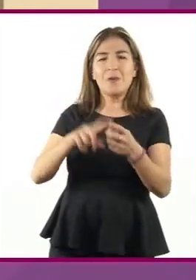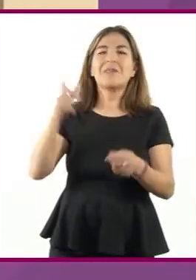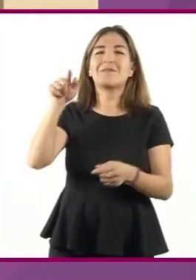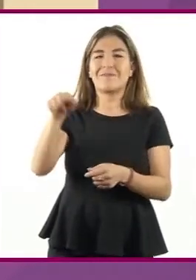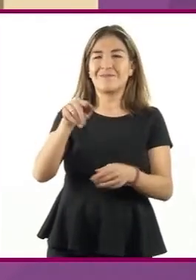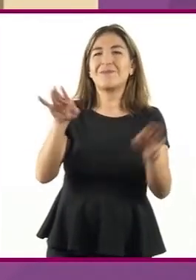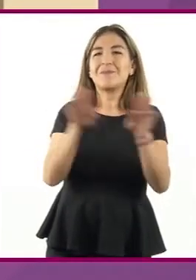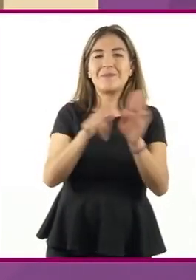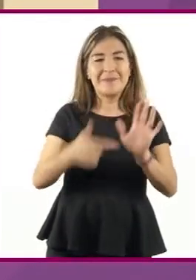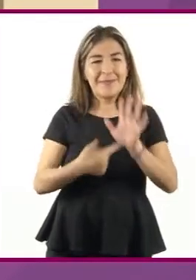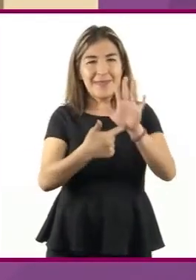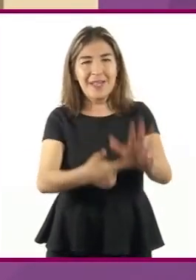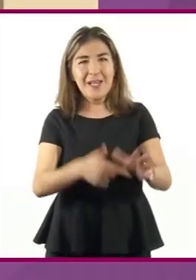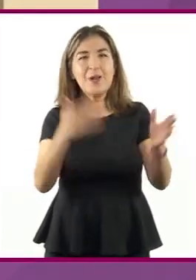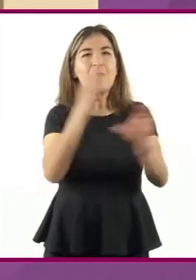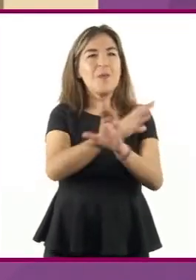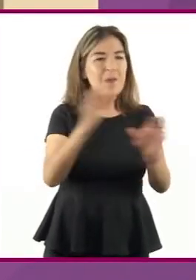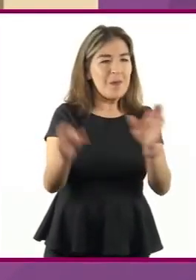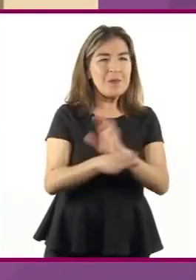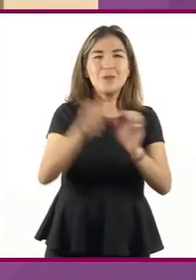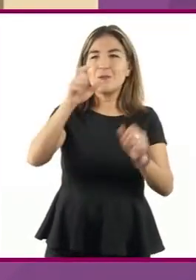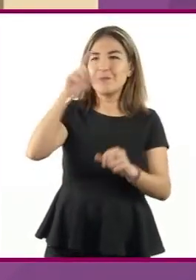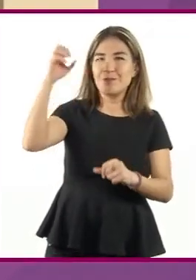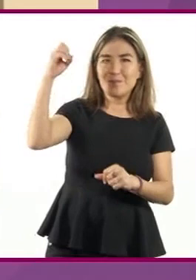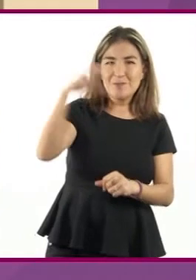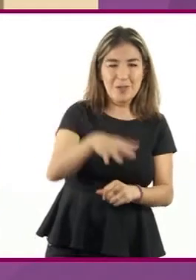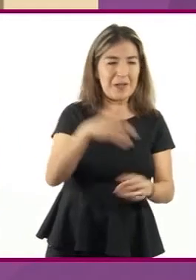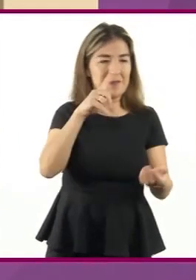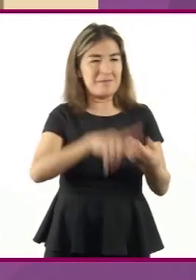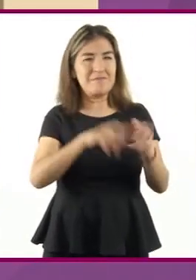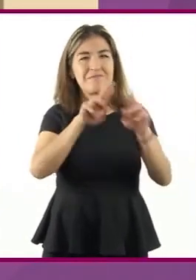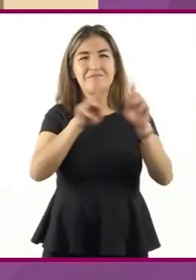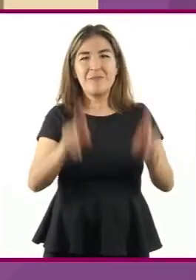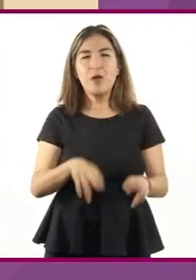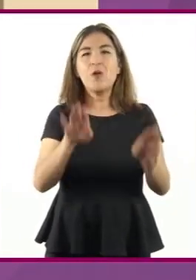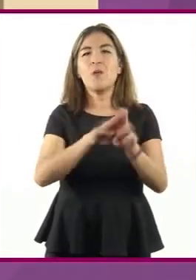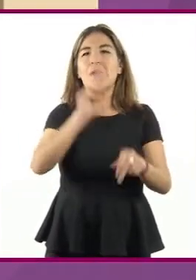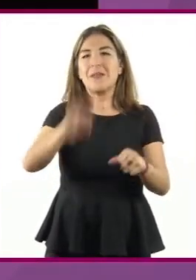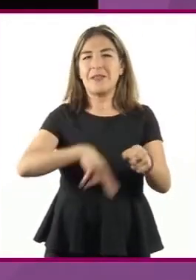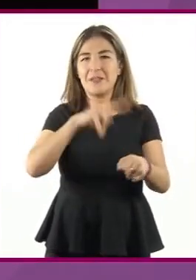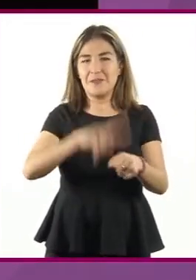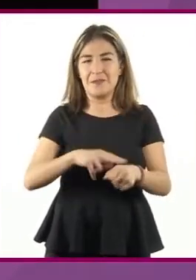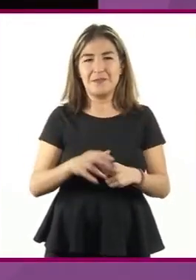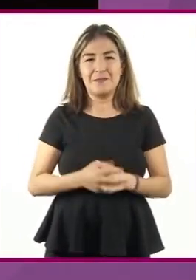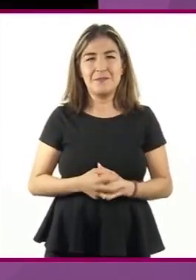sus manifestaciones, las cuales se presentan de manera permanente en la naturaleza.